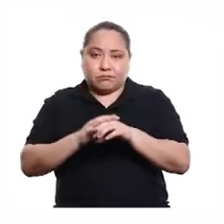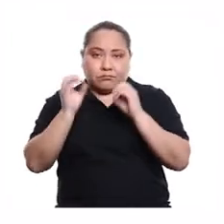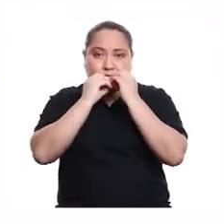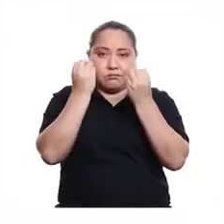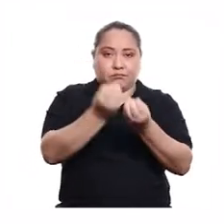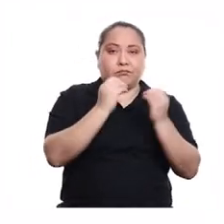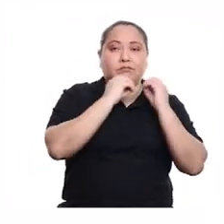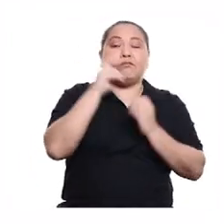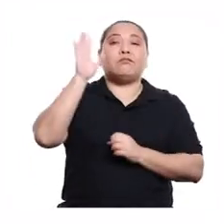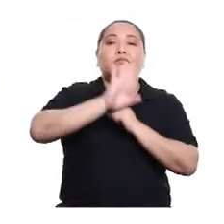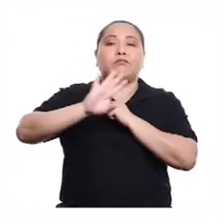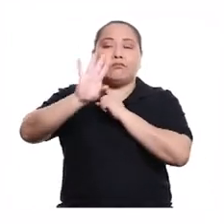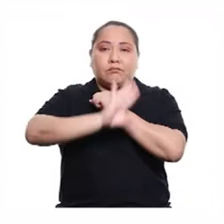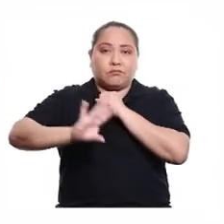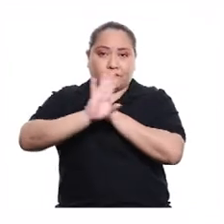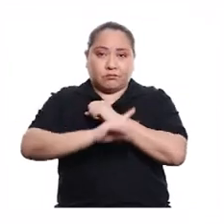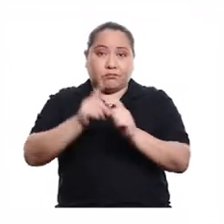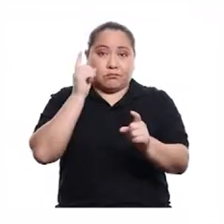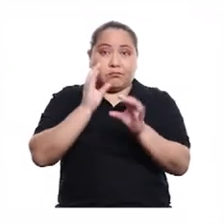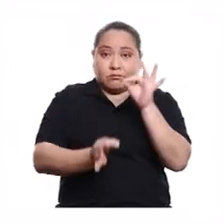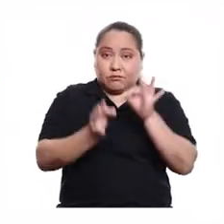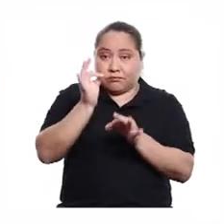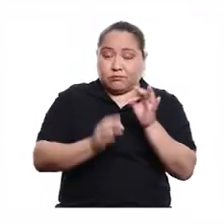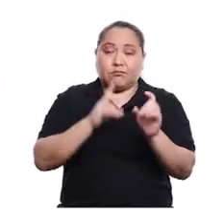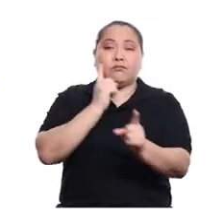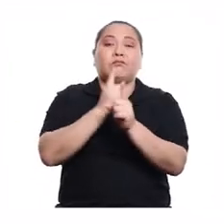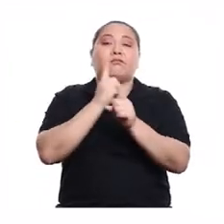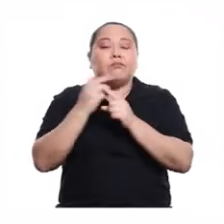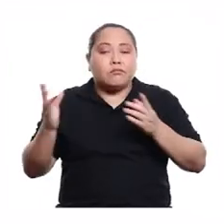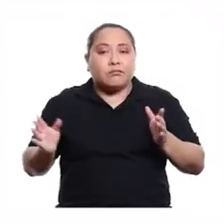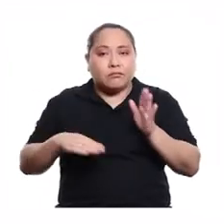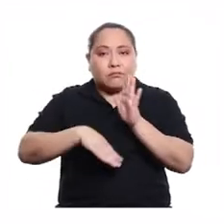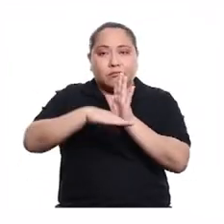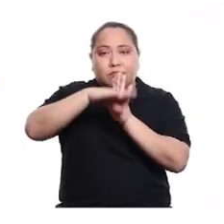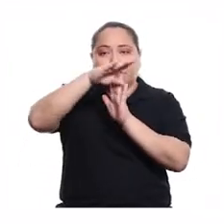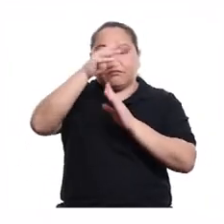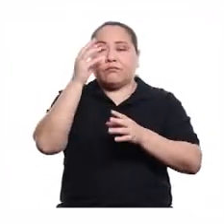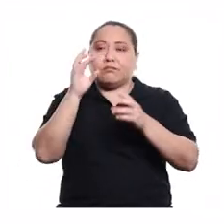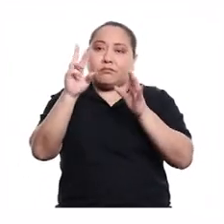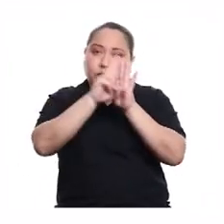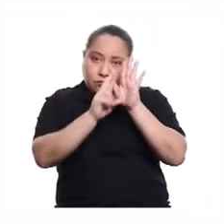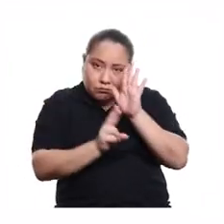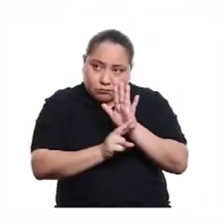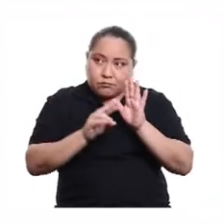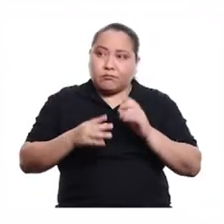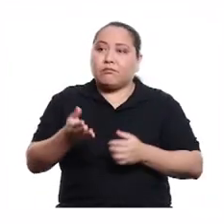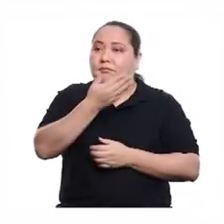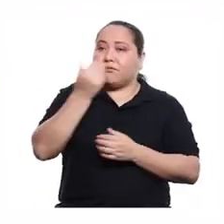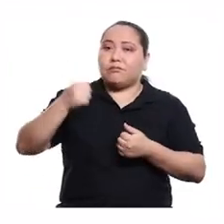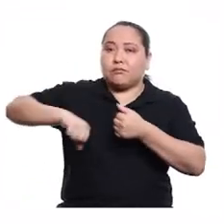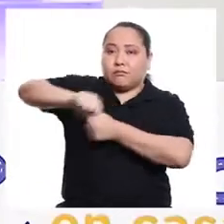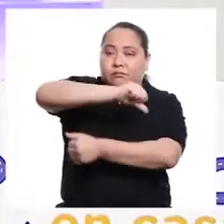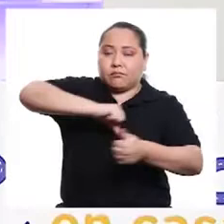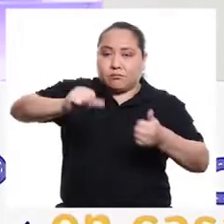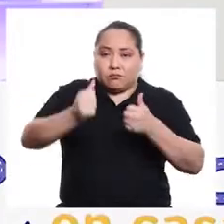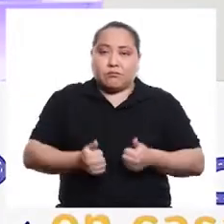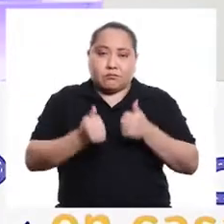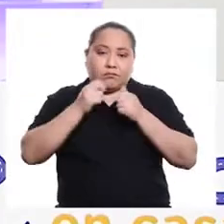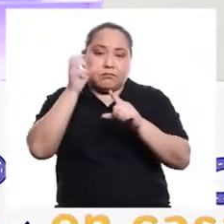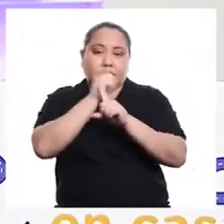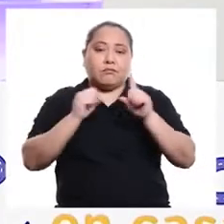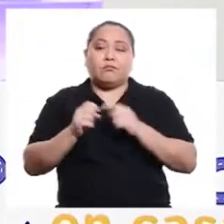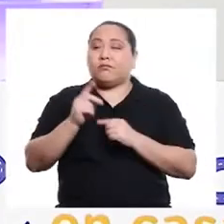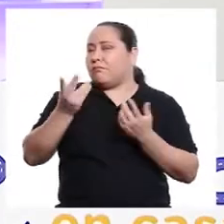instituciones de seguridad y justicia eficaces. Aumentar las medidas para estimular la convivencia social. En otras palabras,